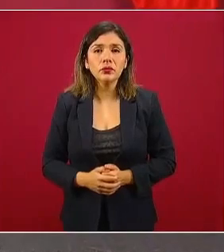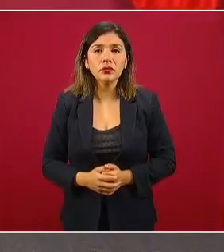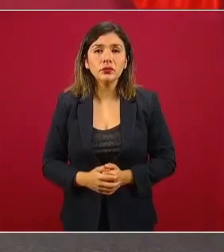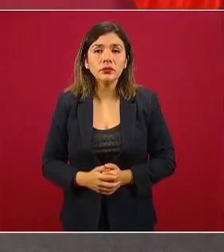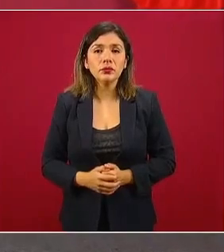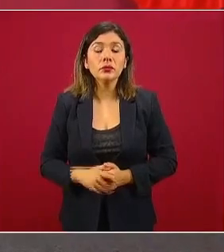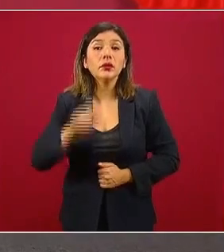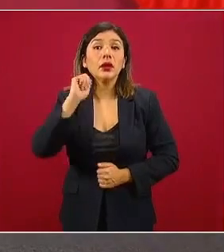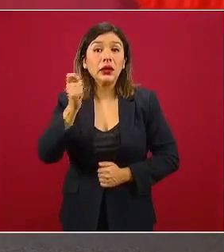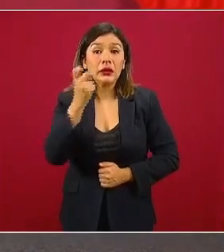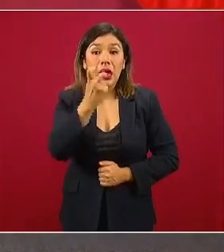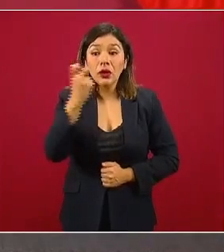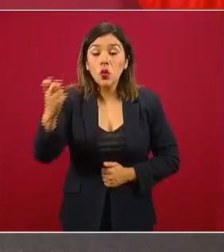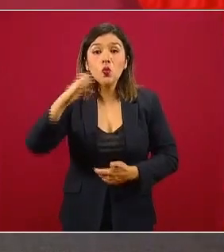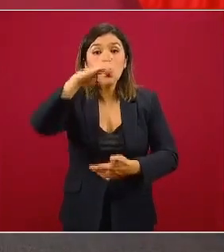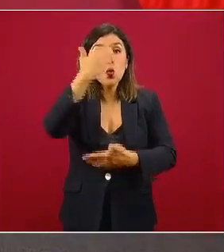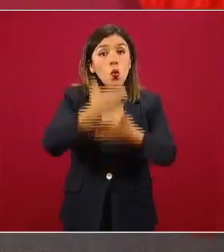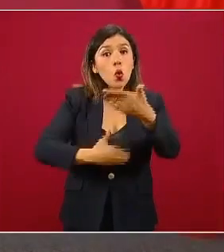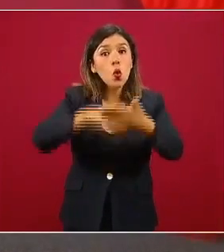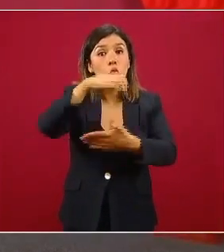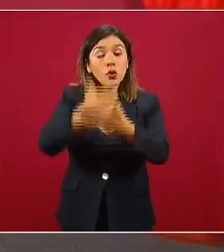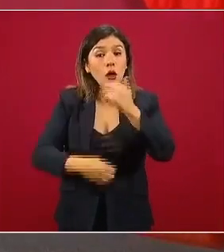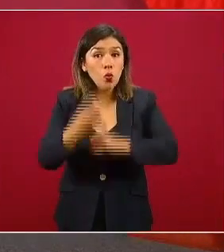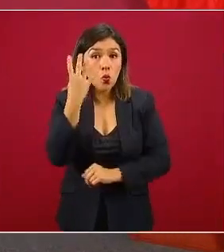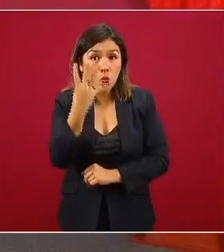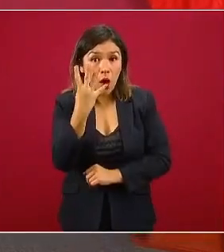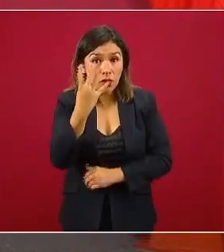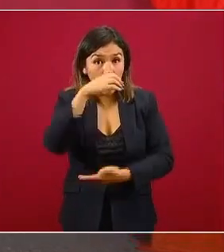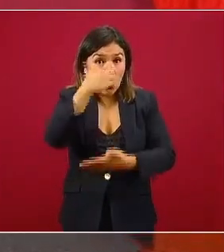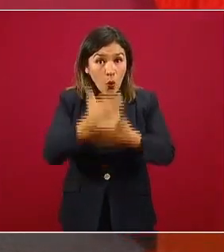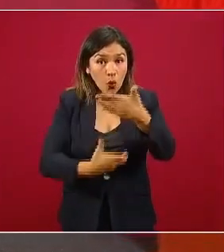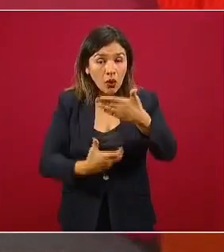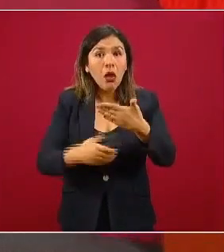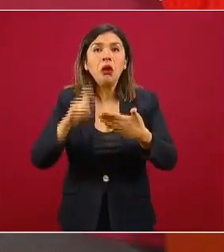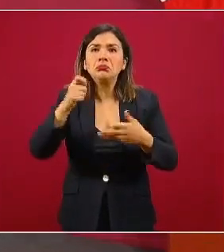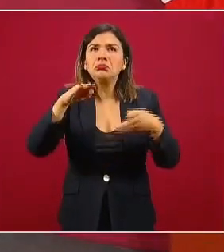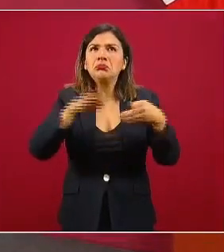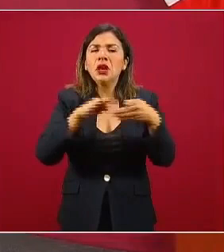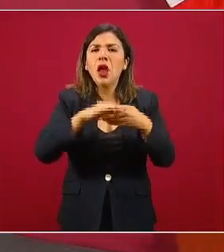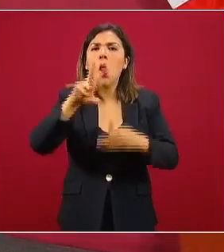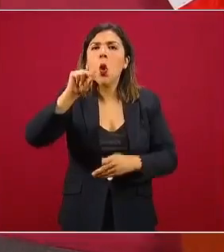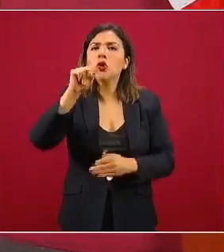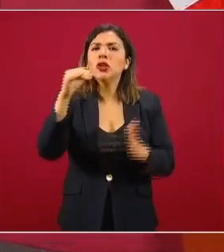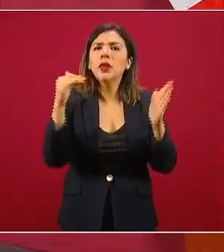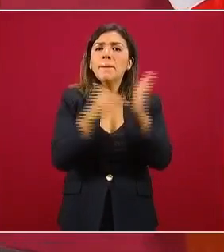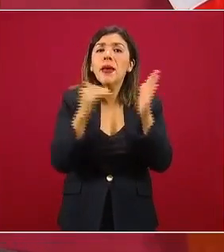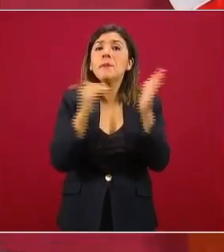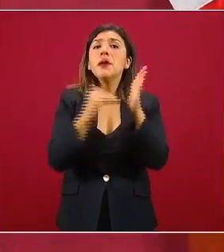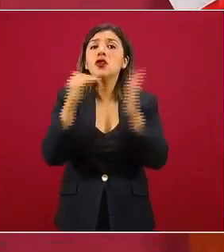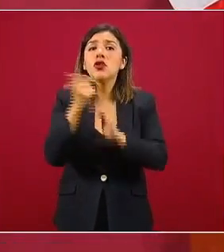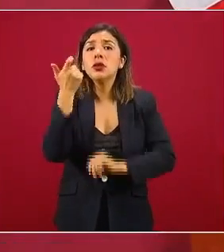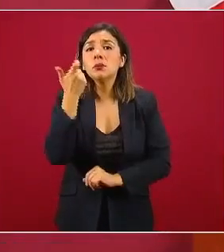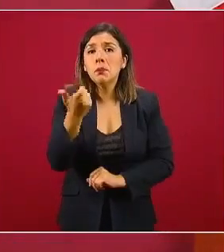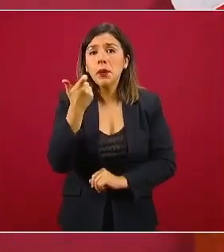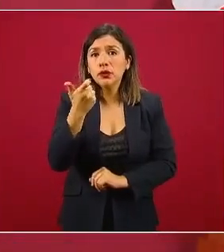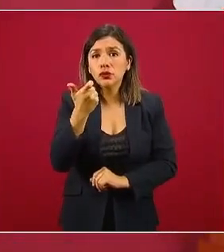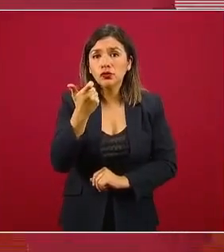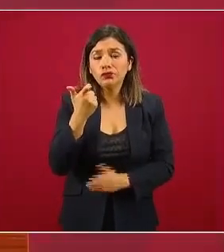Son contratos, los 4, de alrededor de 80,000 millones de pesos.